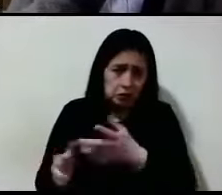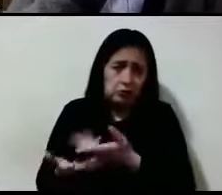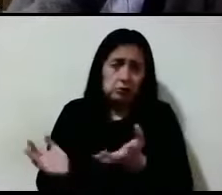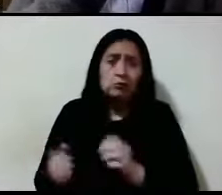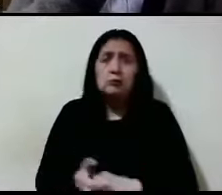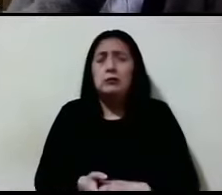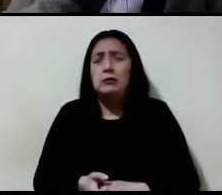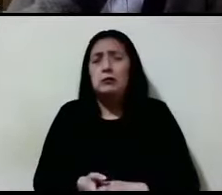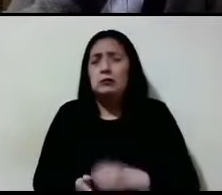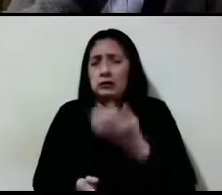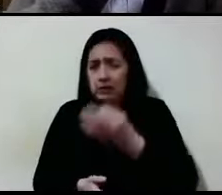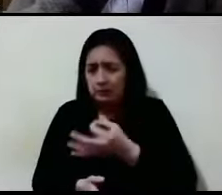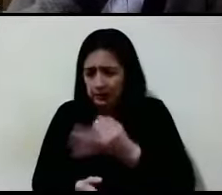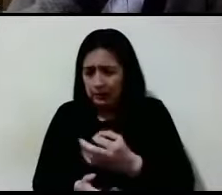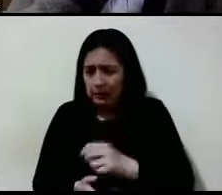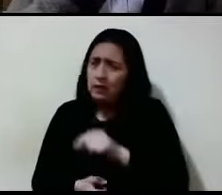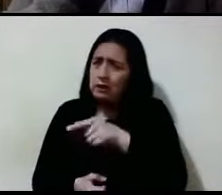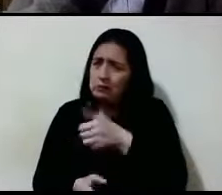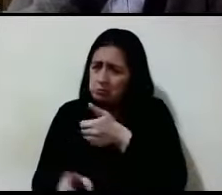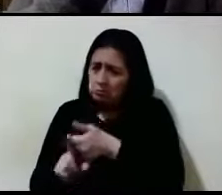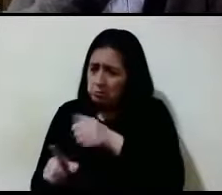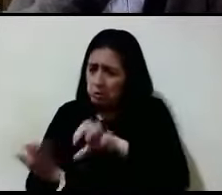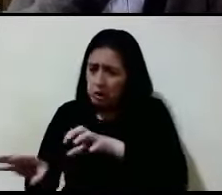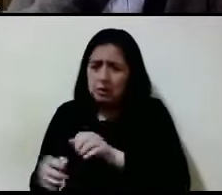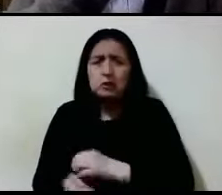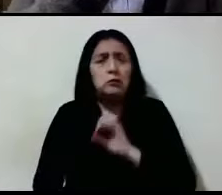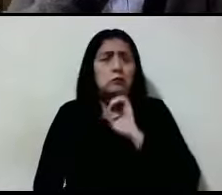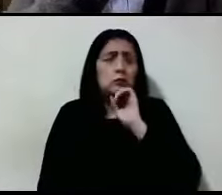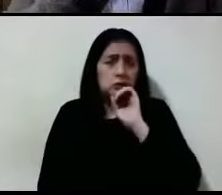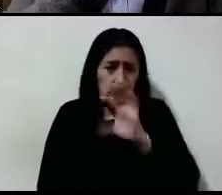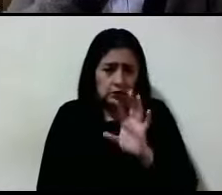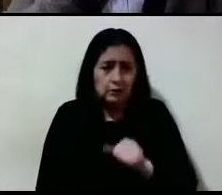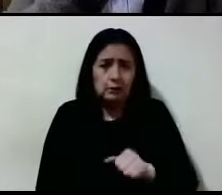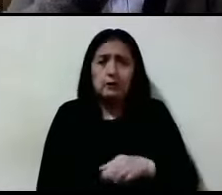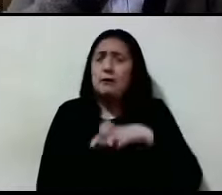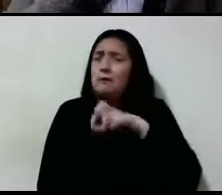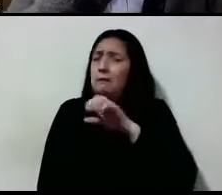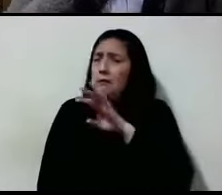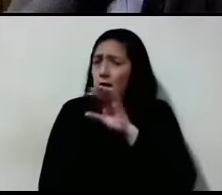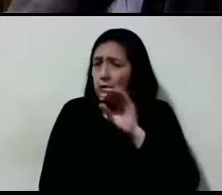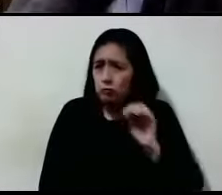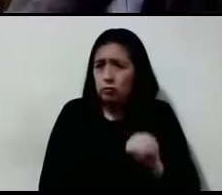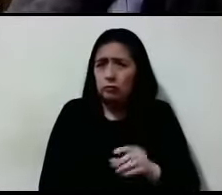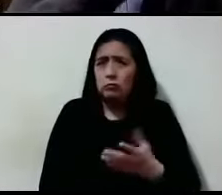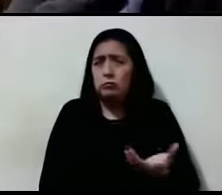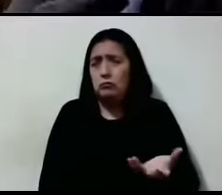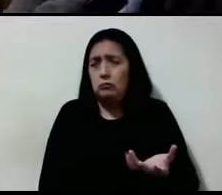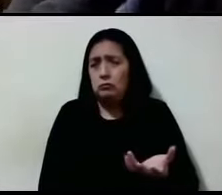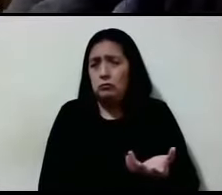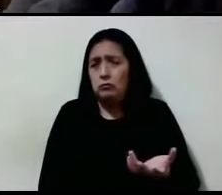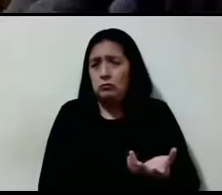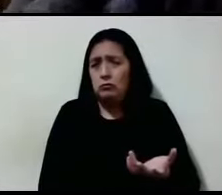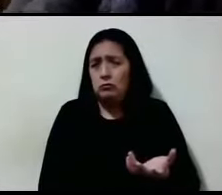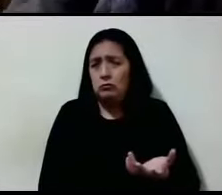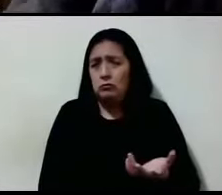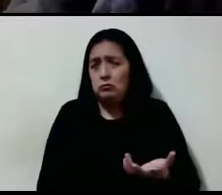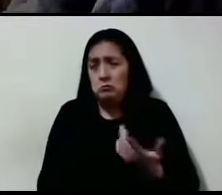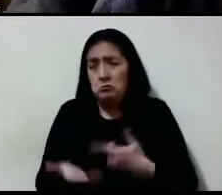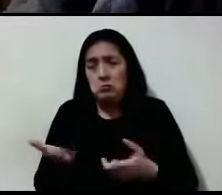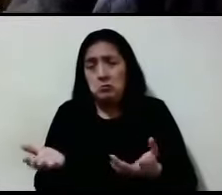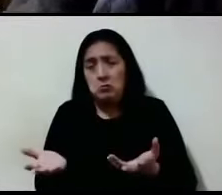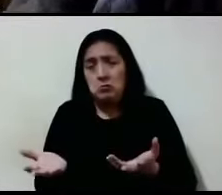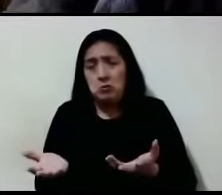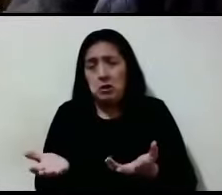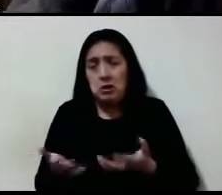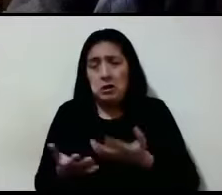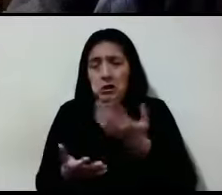actividad, si realmente ellos lo están haciendo, porque como decía Pablo, pues antes o en esta